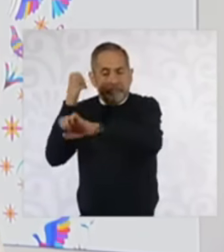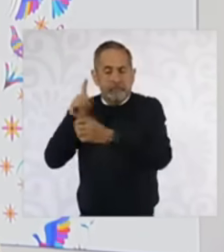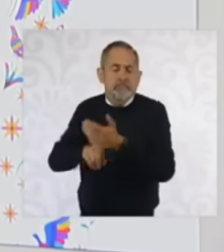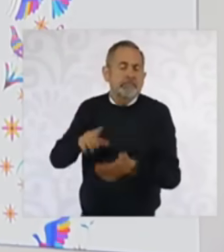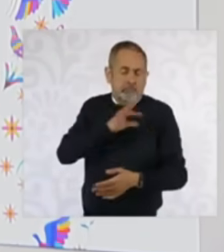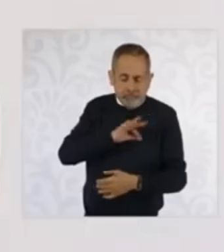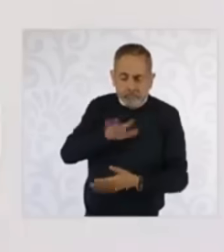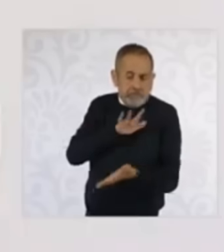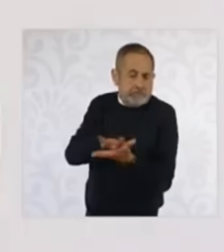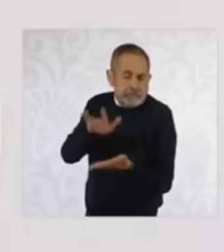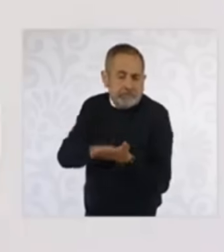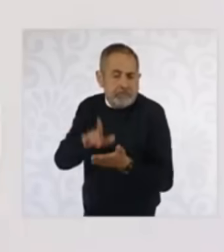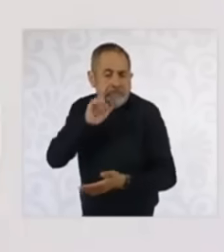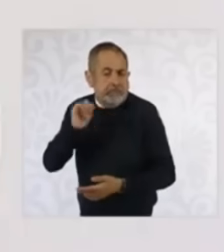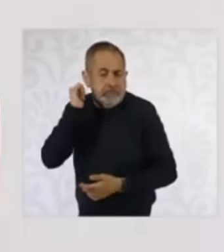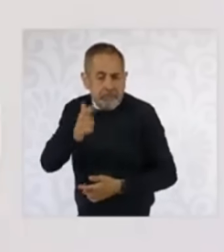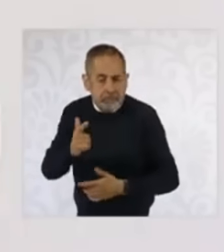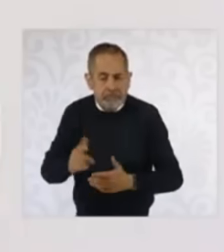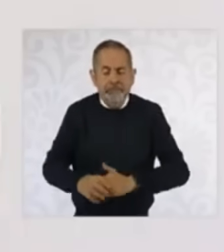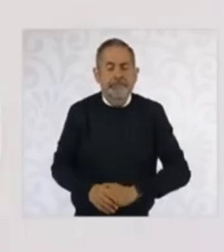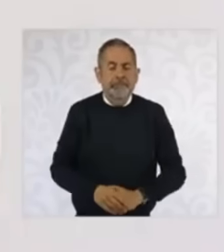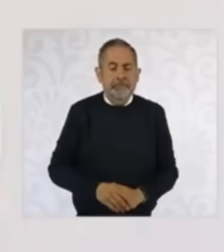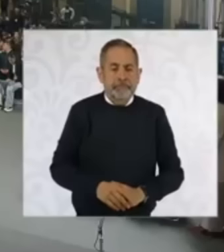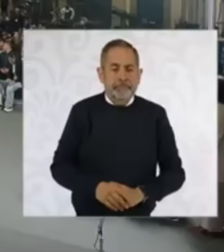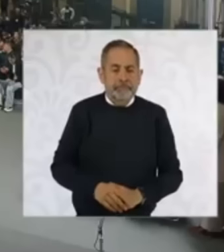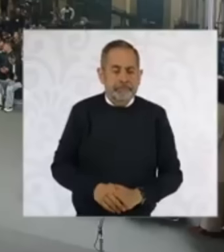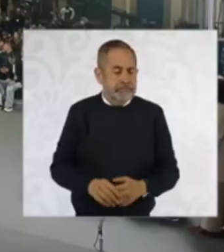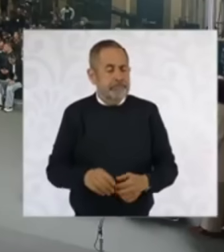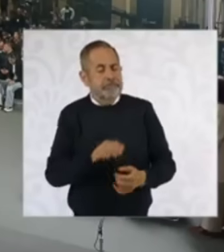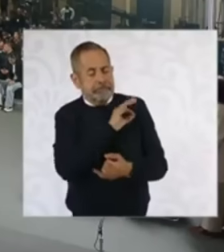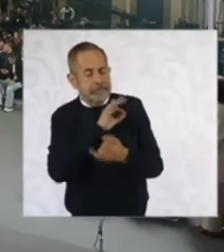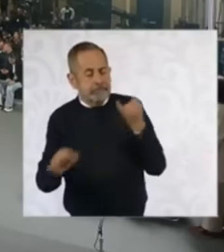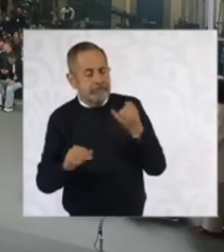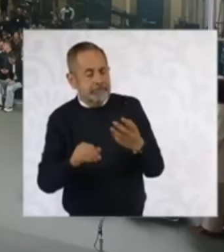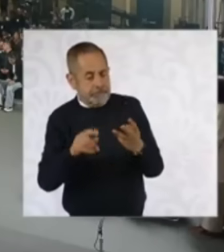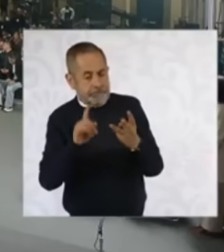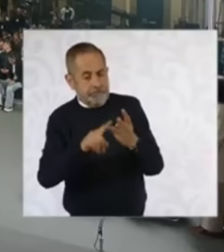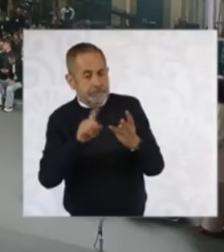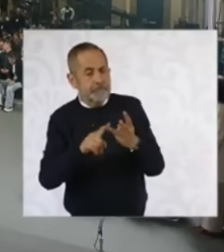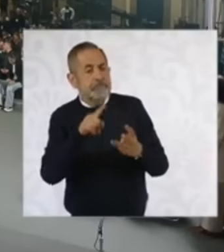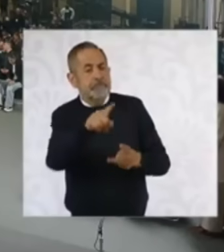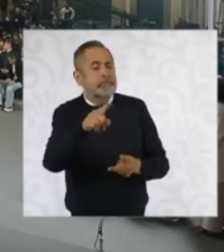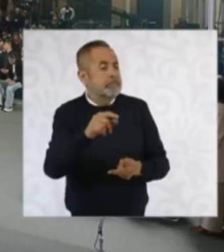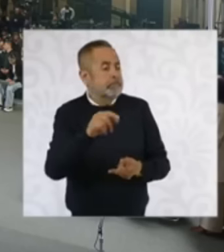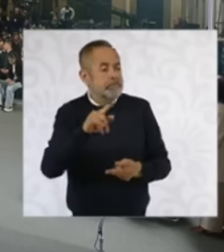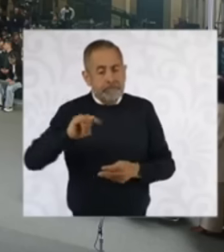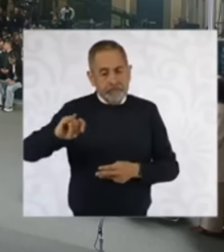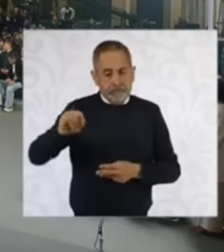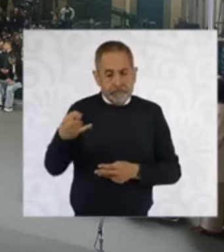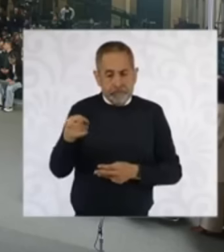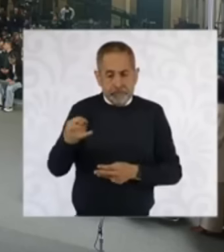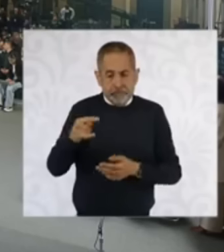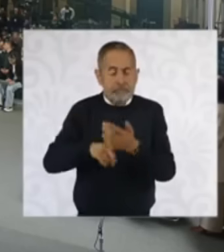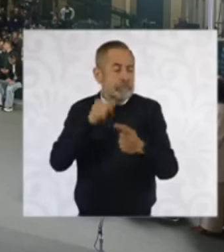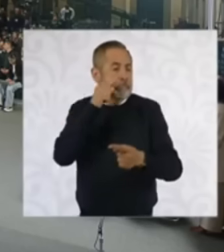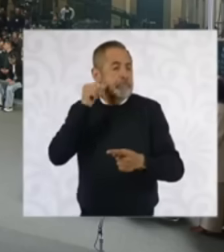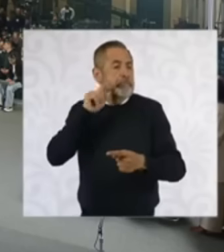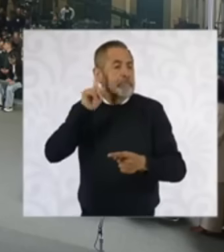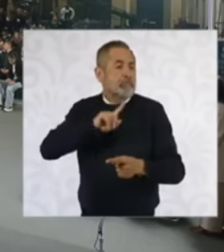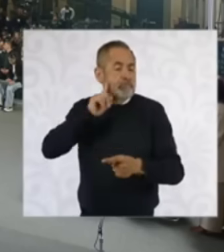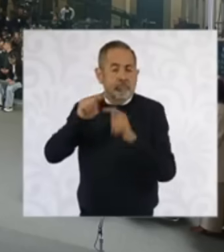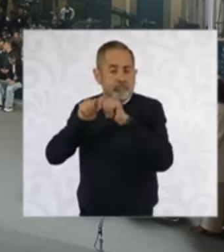se necesita de acuerdo presidente y finalmente en Tijuana el día de ayer visitó la secretaria de turismo la licenciada Josefina